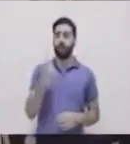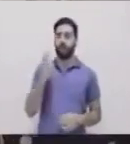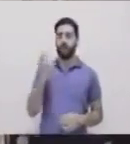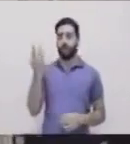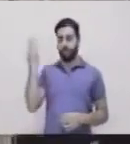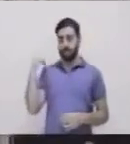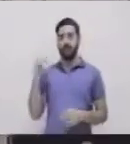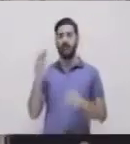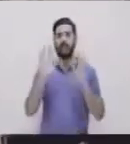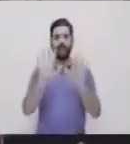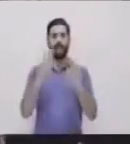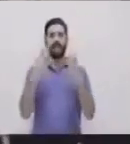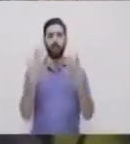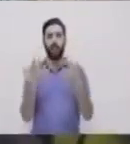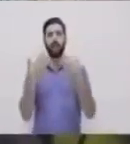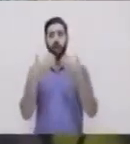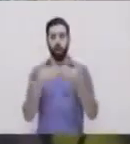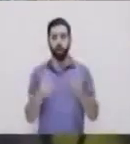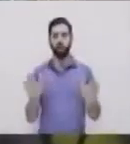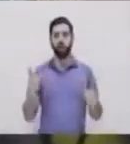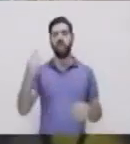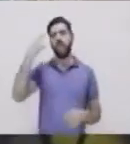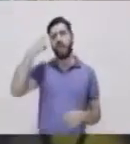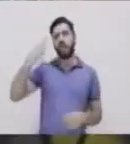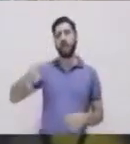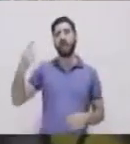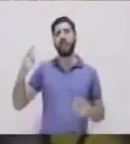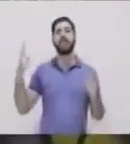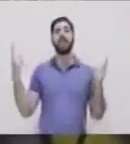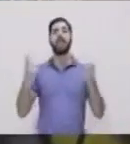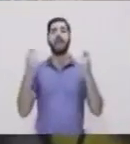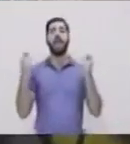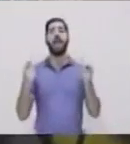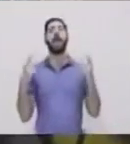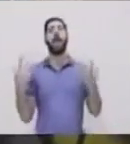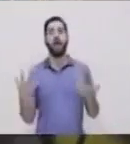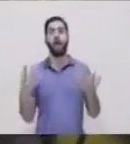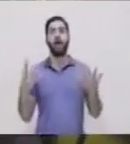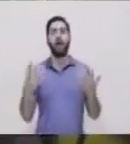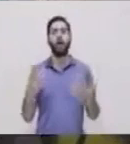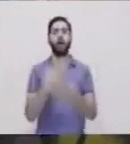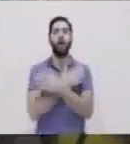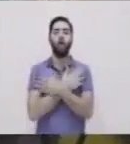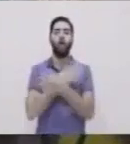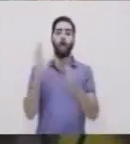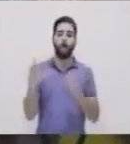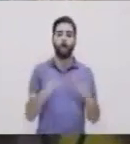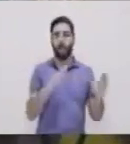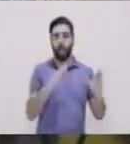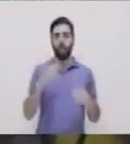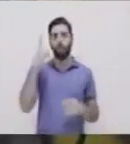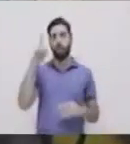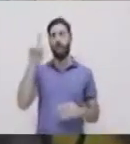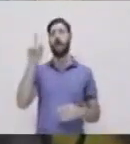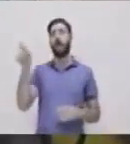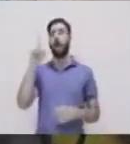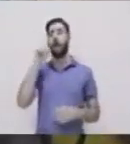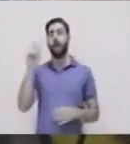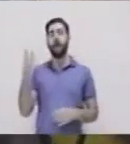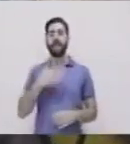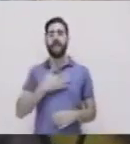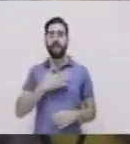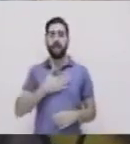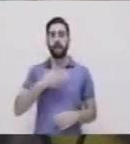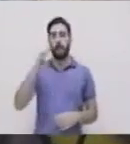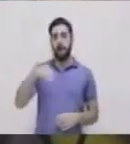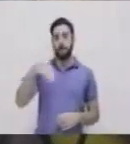decir, el 19 de octubre, se celebró, por decirlo así, el cumpleaños del gran premio Nobel guatemalteco